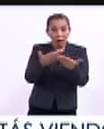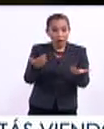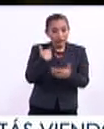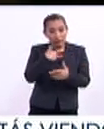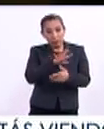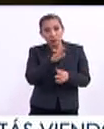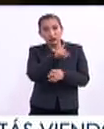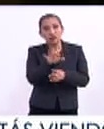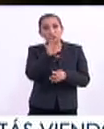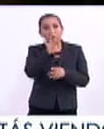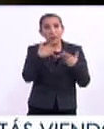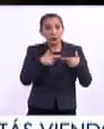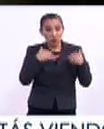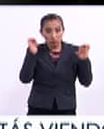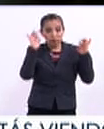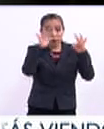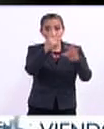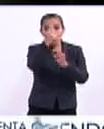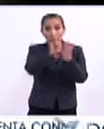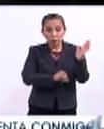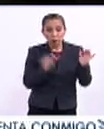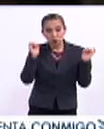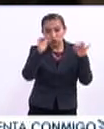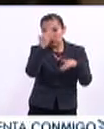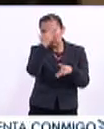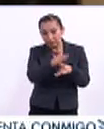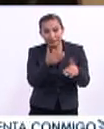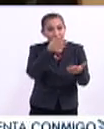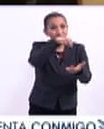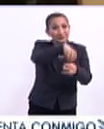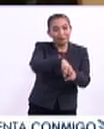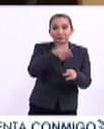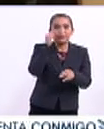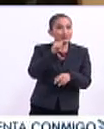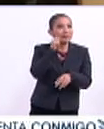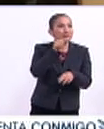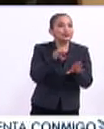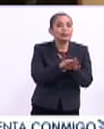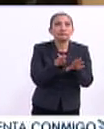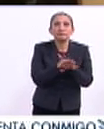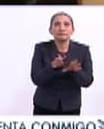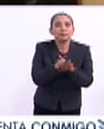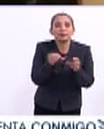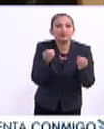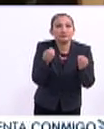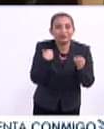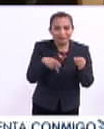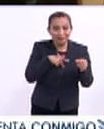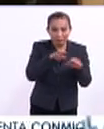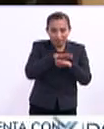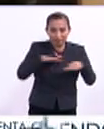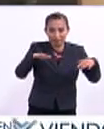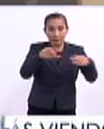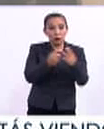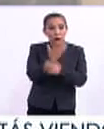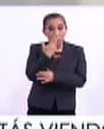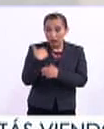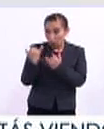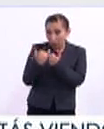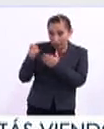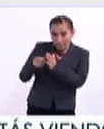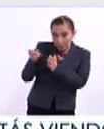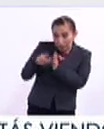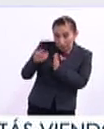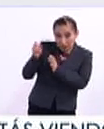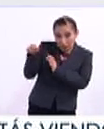menos una asistencia de 150 personas al mes. Está bastante. Y siempre como que, y mucho de ese público es nuevo, o sea, no tenemos la